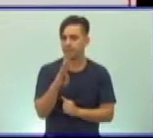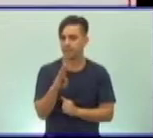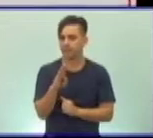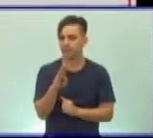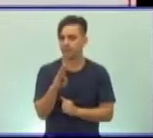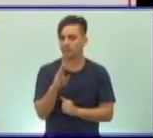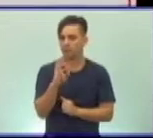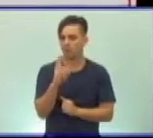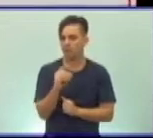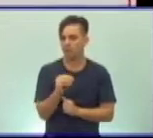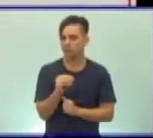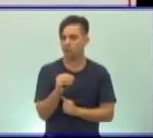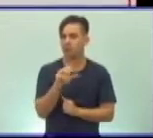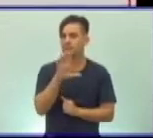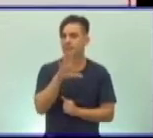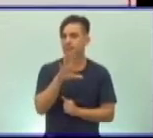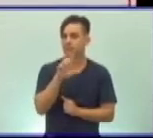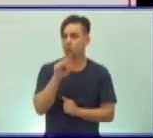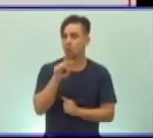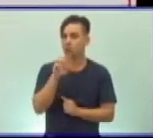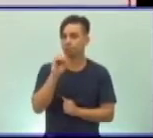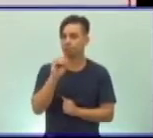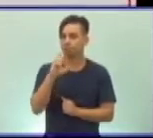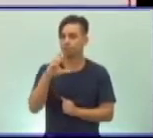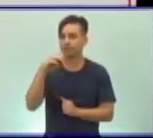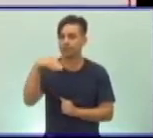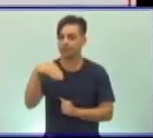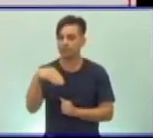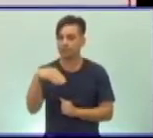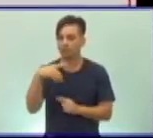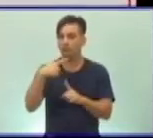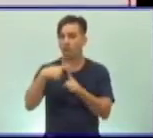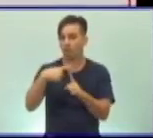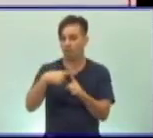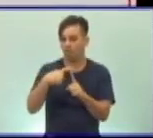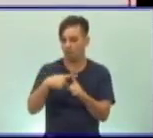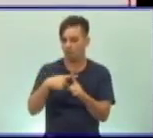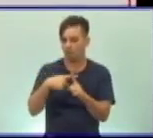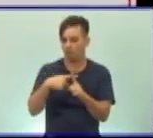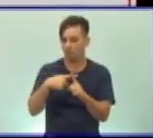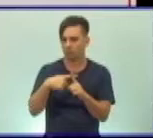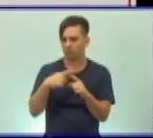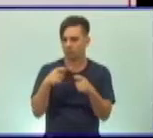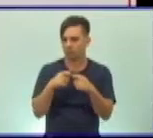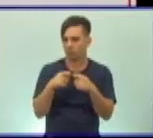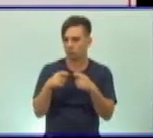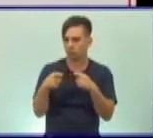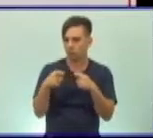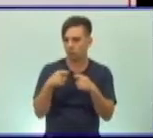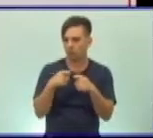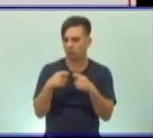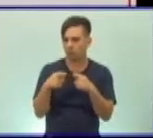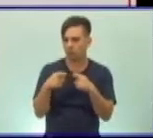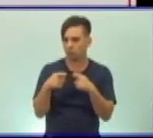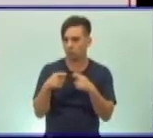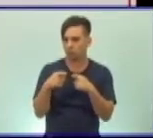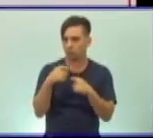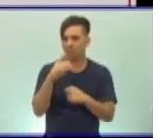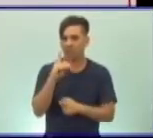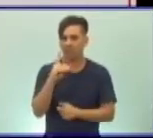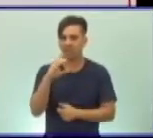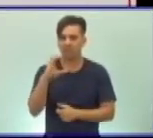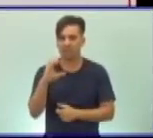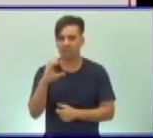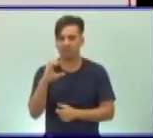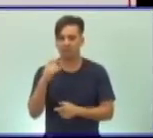5 centímetros. Por tanto, tenemos que calcular la longitud del segmento DC y del